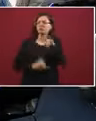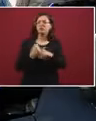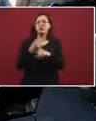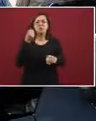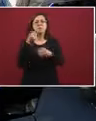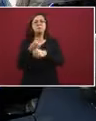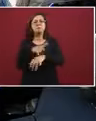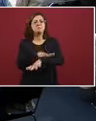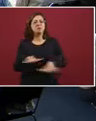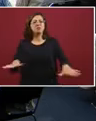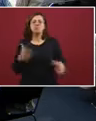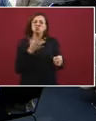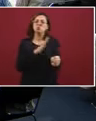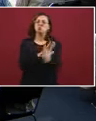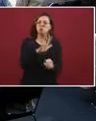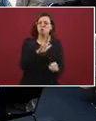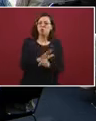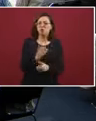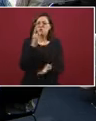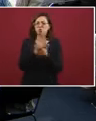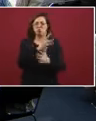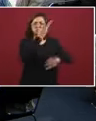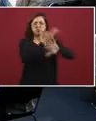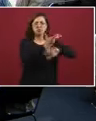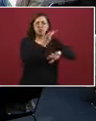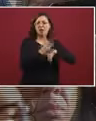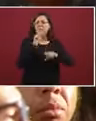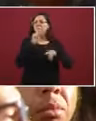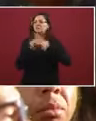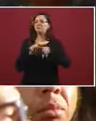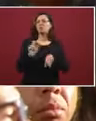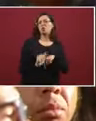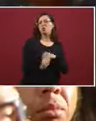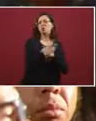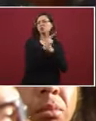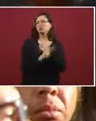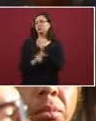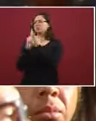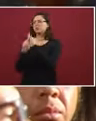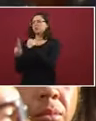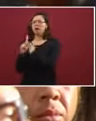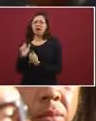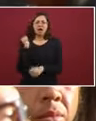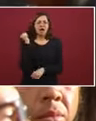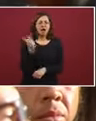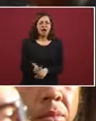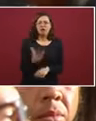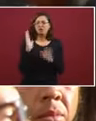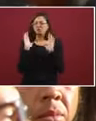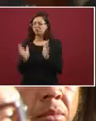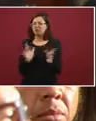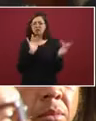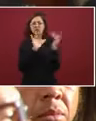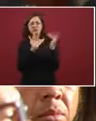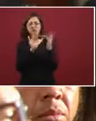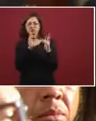este hecho, no solo con Estados Unidos, sino con otros países. Si ha recibido alguna comunicación de Estados